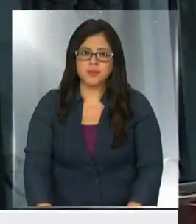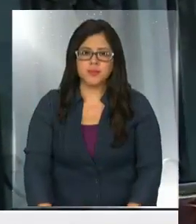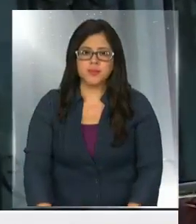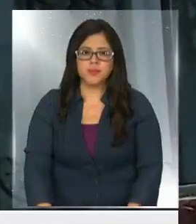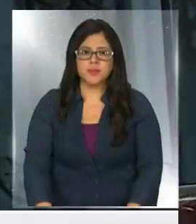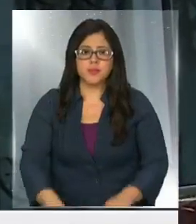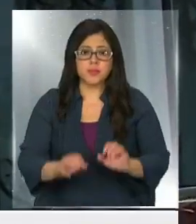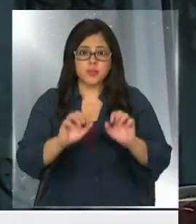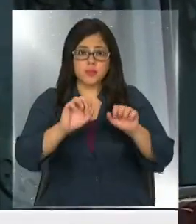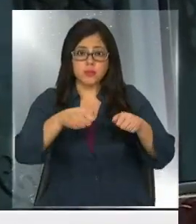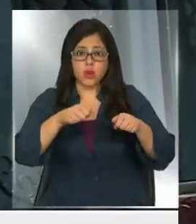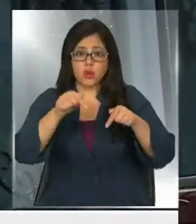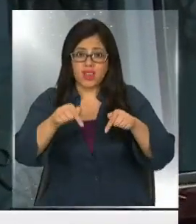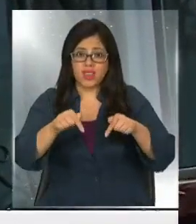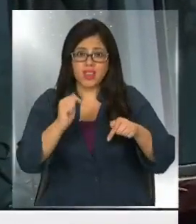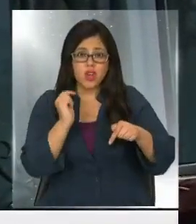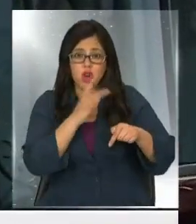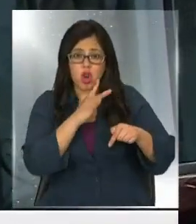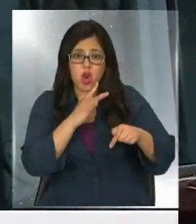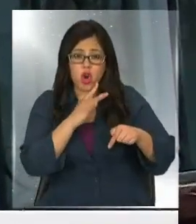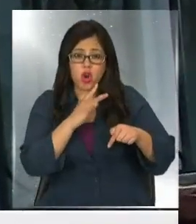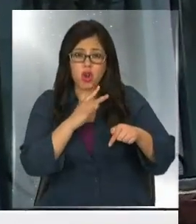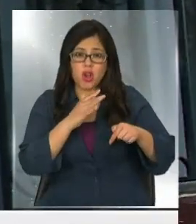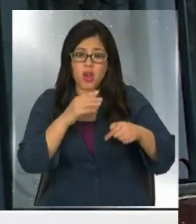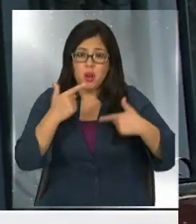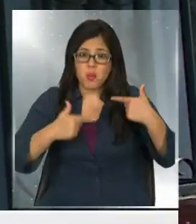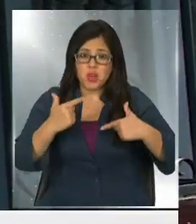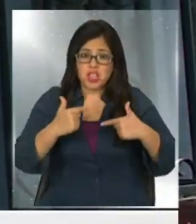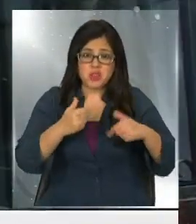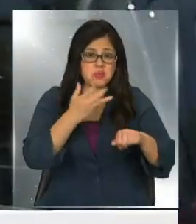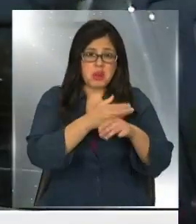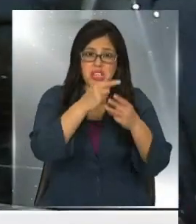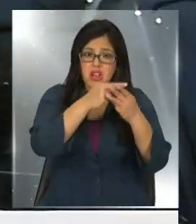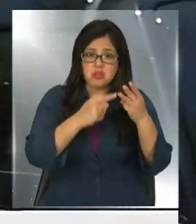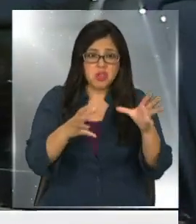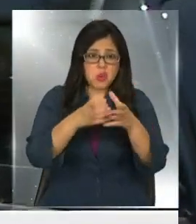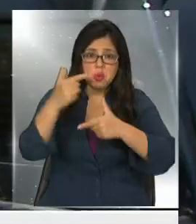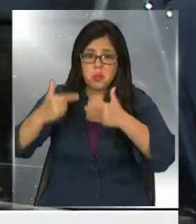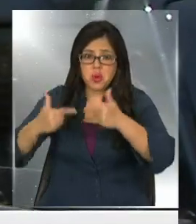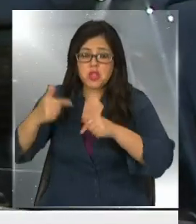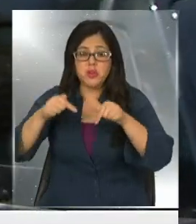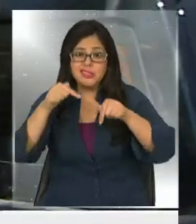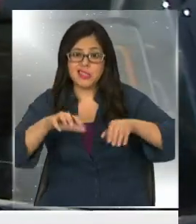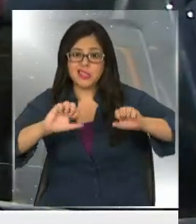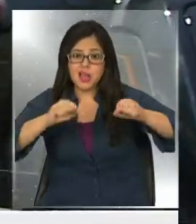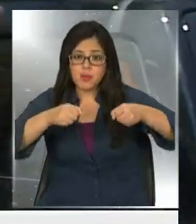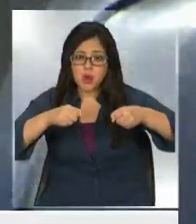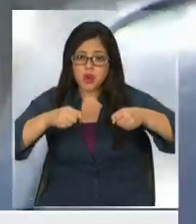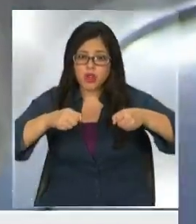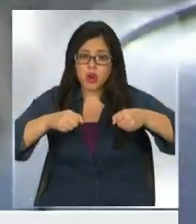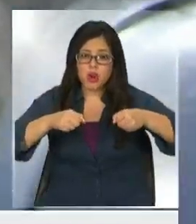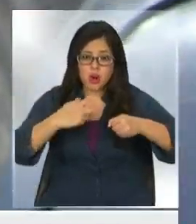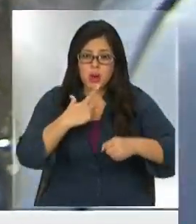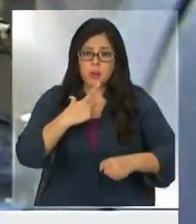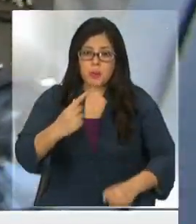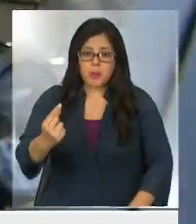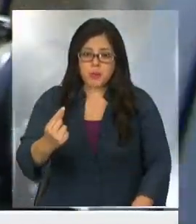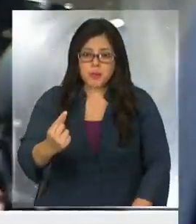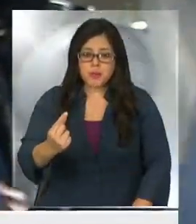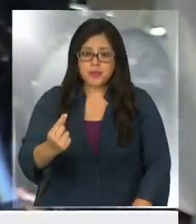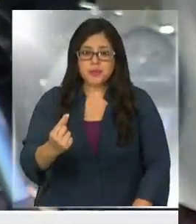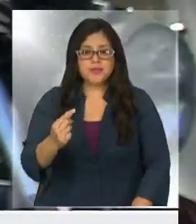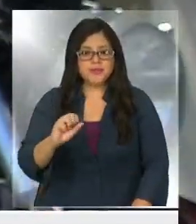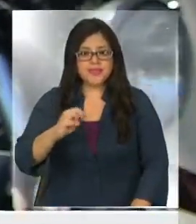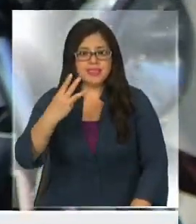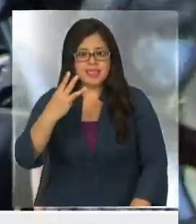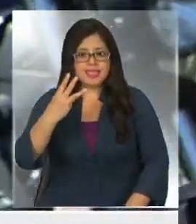moto no tiene color político ya y moto quiero de derecha de centro y de izquierda y esta moto va a toda velocidad por